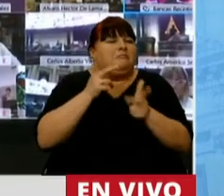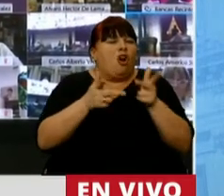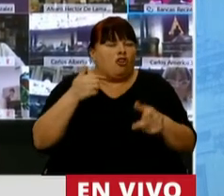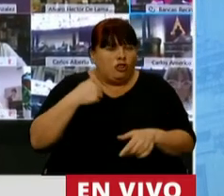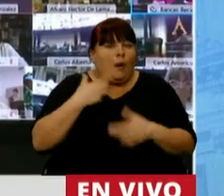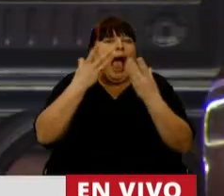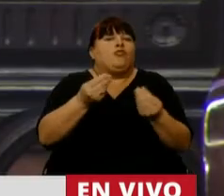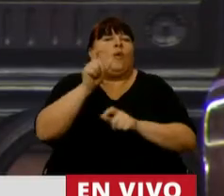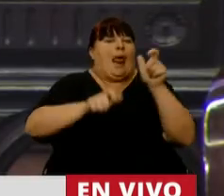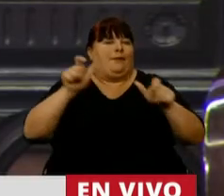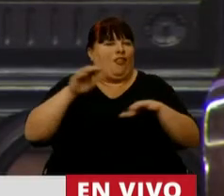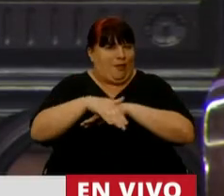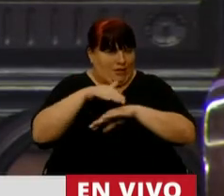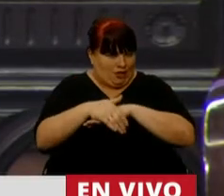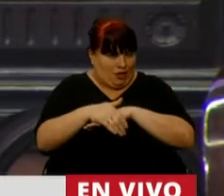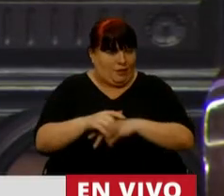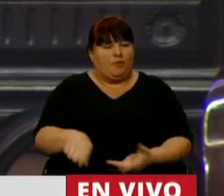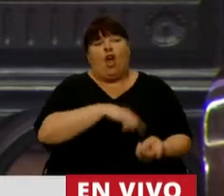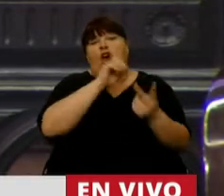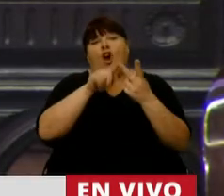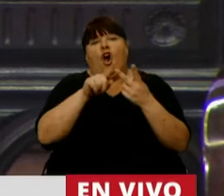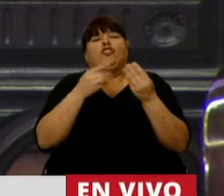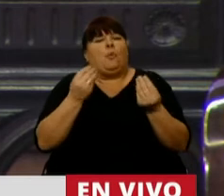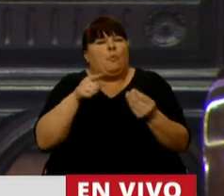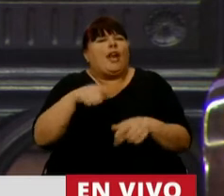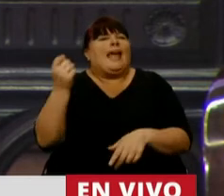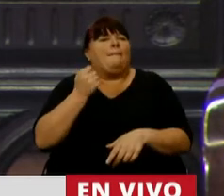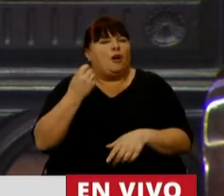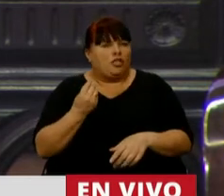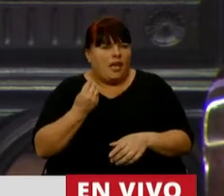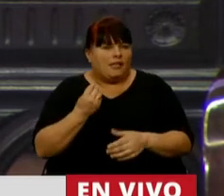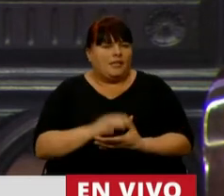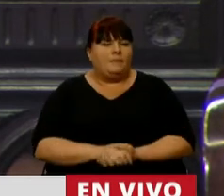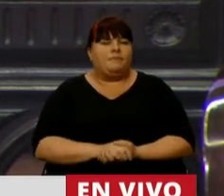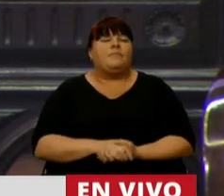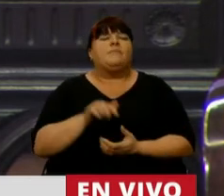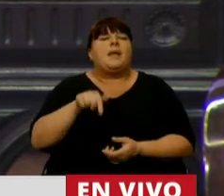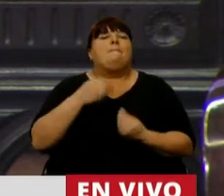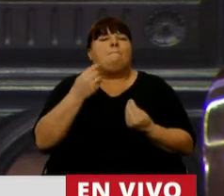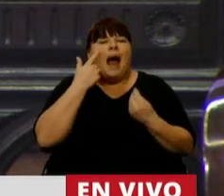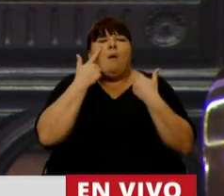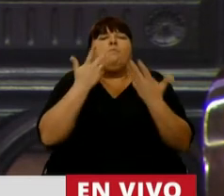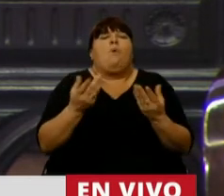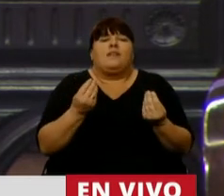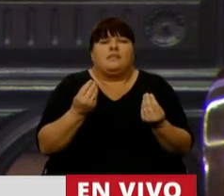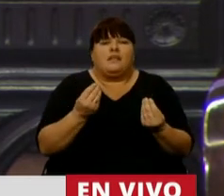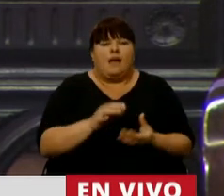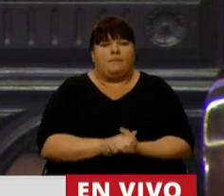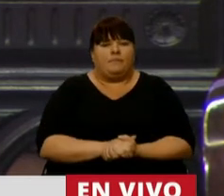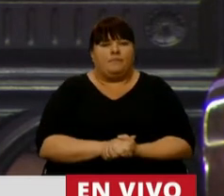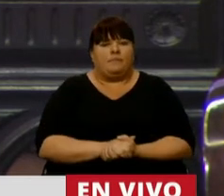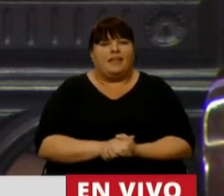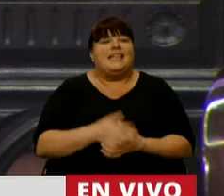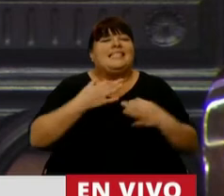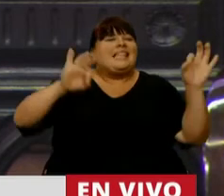presidenta, ayudará a los misioneros. Y el segundo punto de por qué esto es importante es porque esto viene a demostrar que nadie